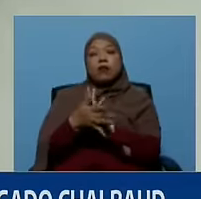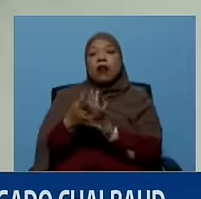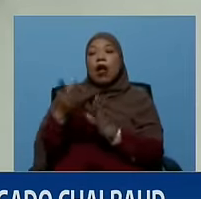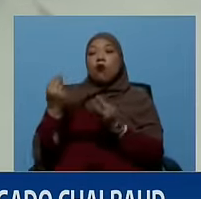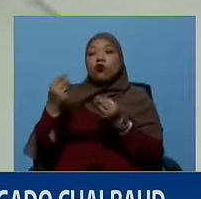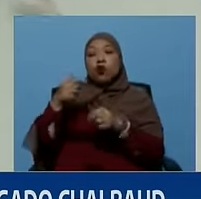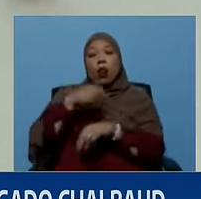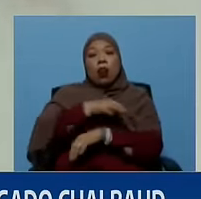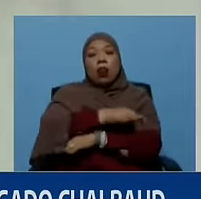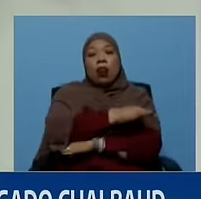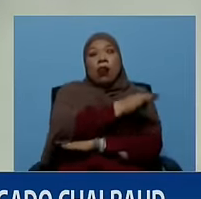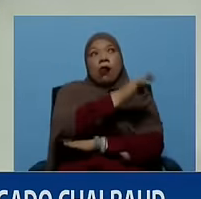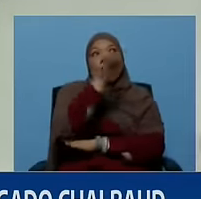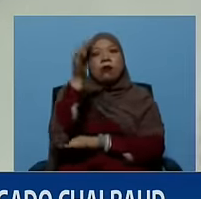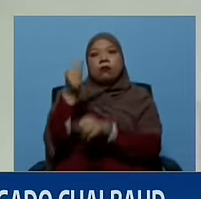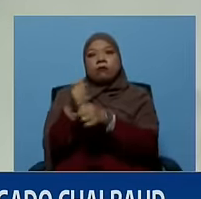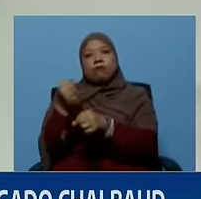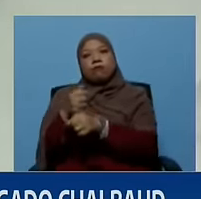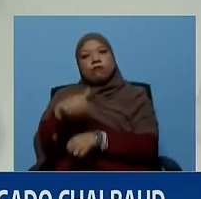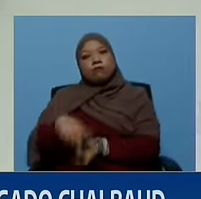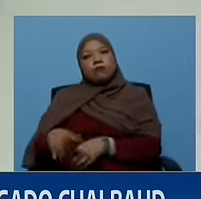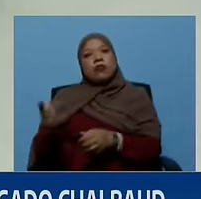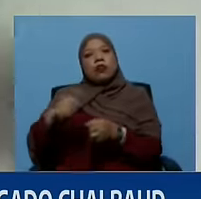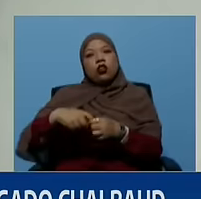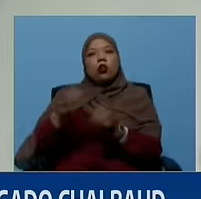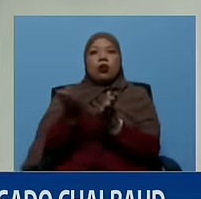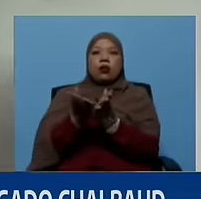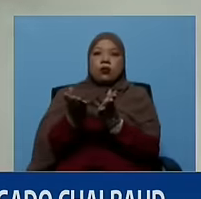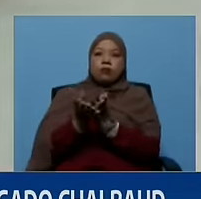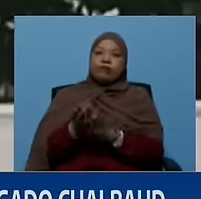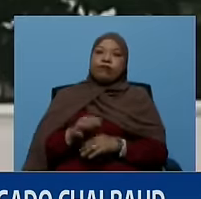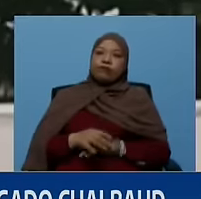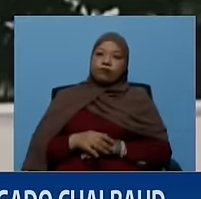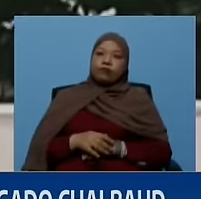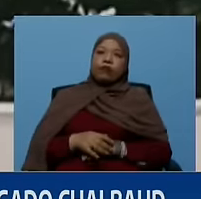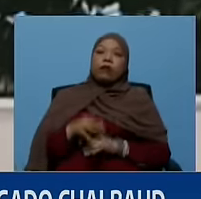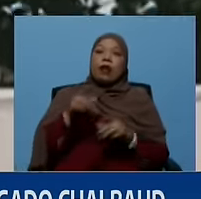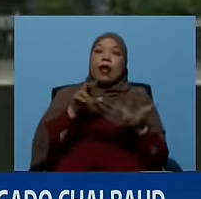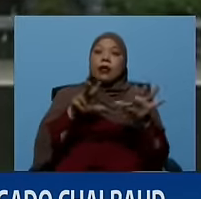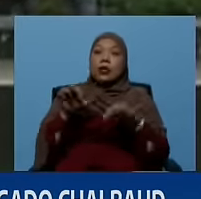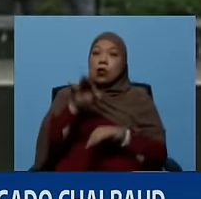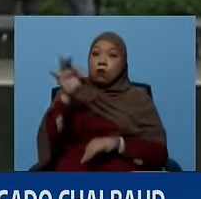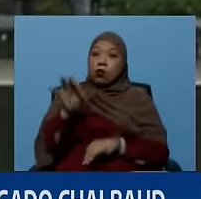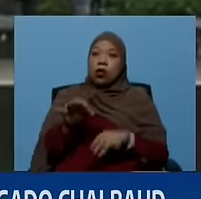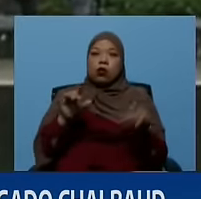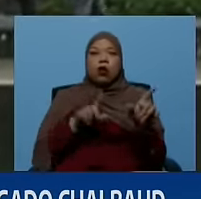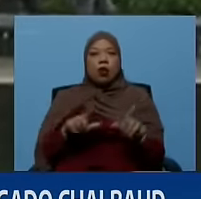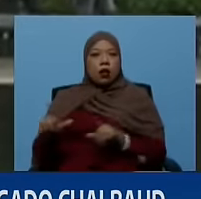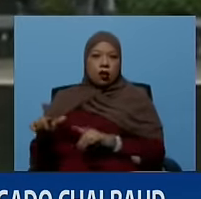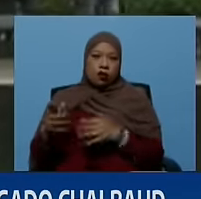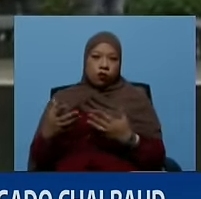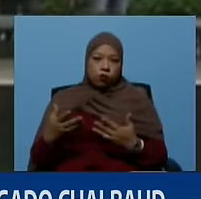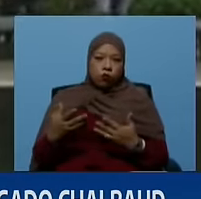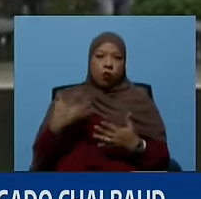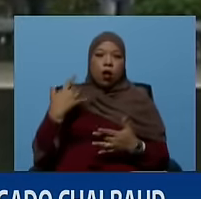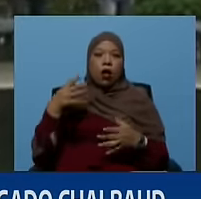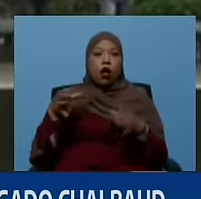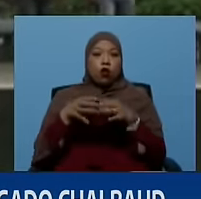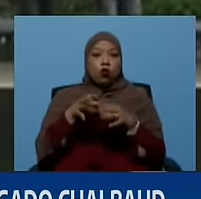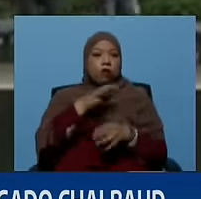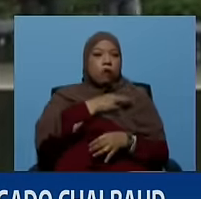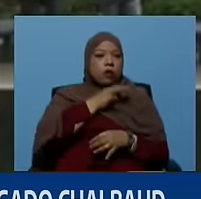65 7% de la recuperación qué han hecho nuestras bricom miles